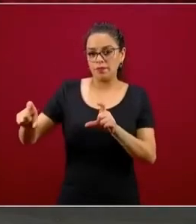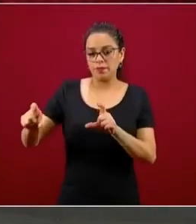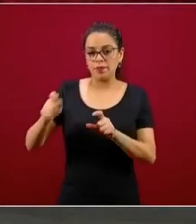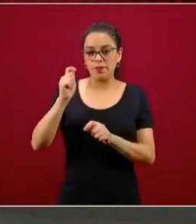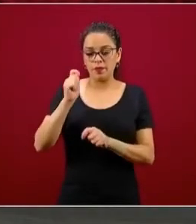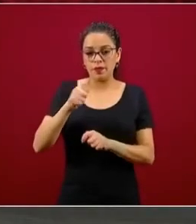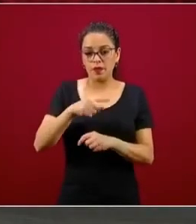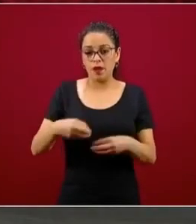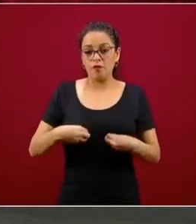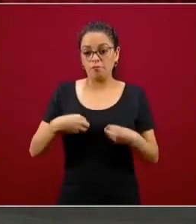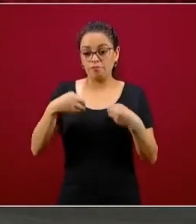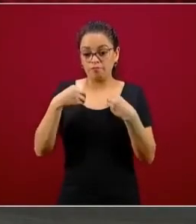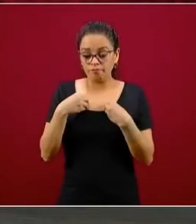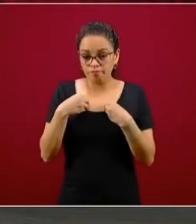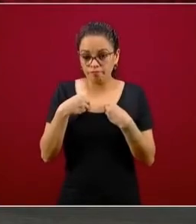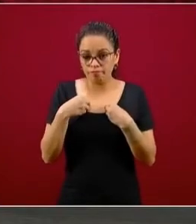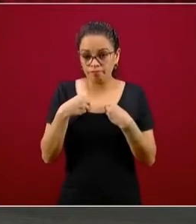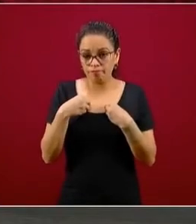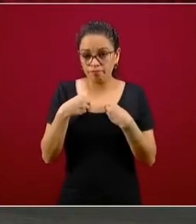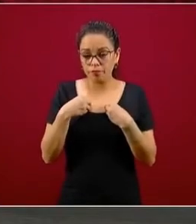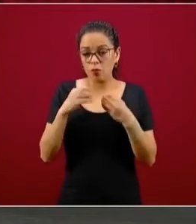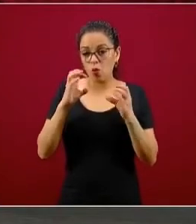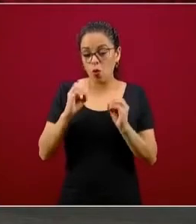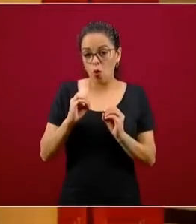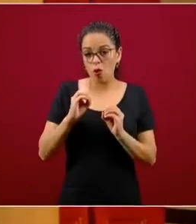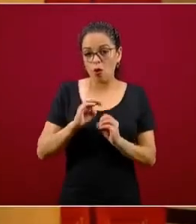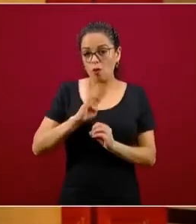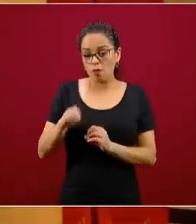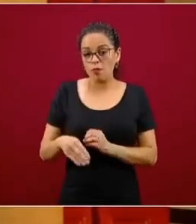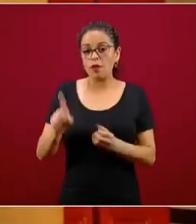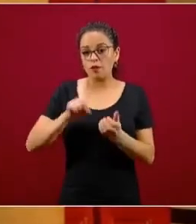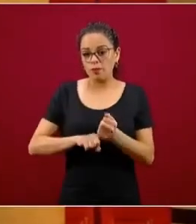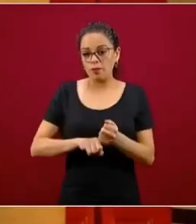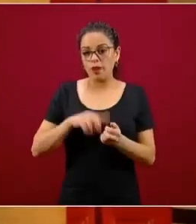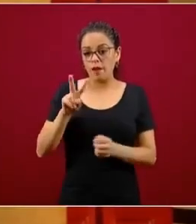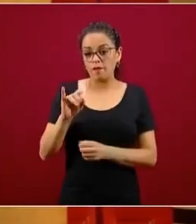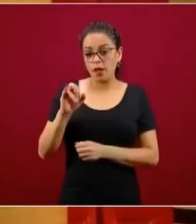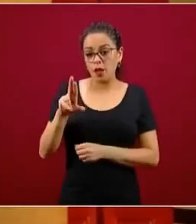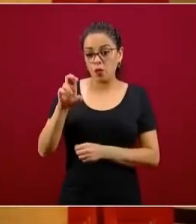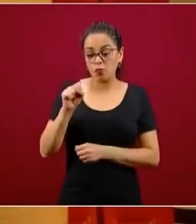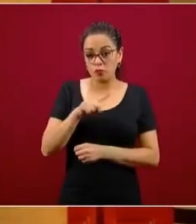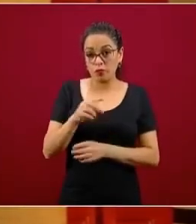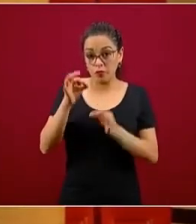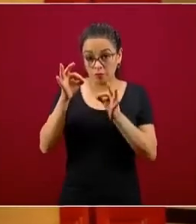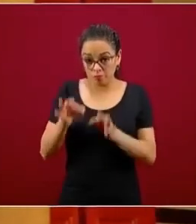vivos o no vivos, como los virus. Los virus en esencia no son